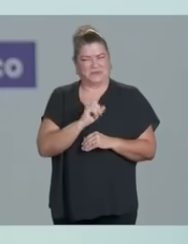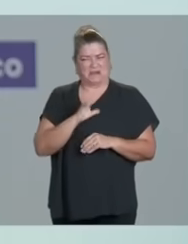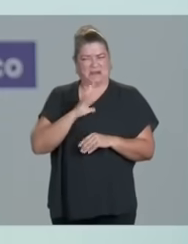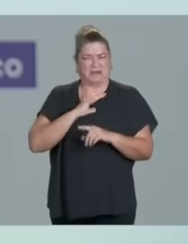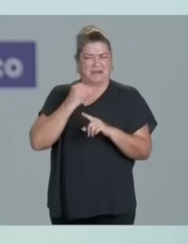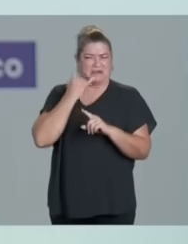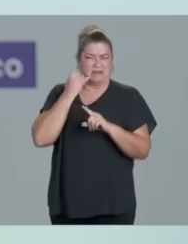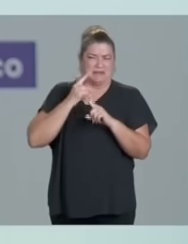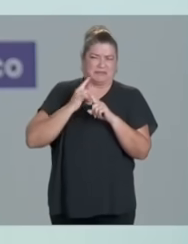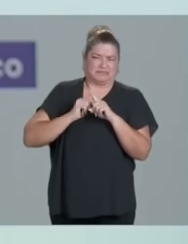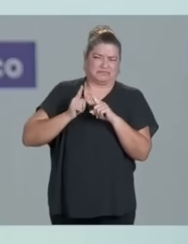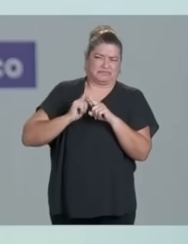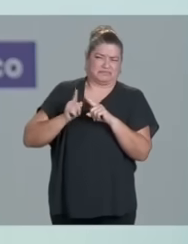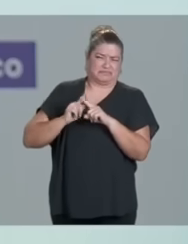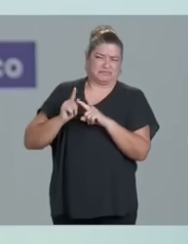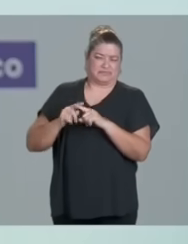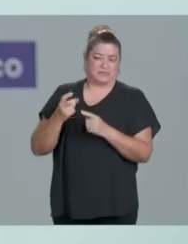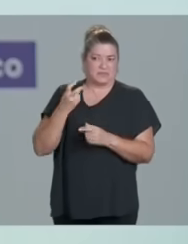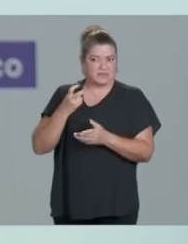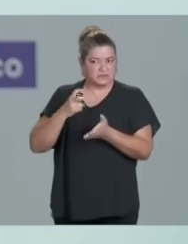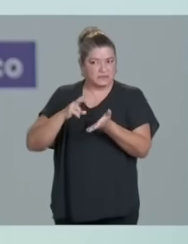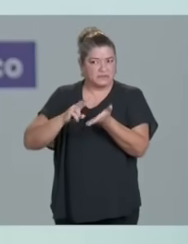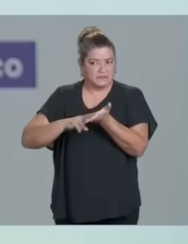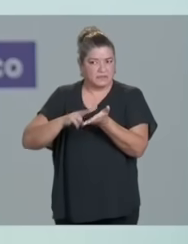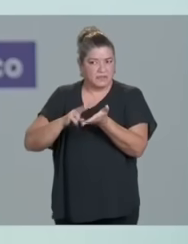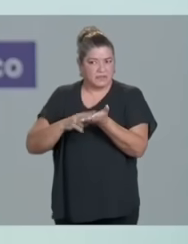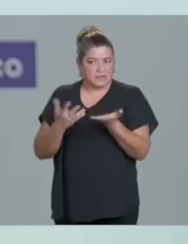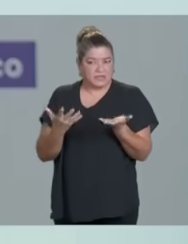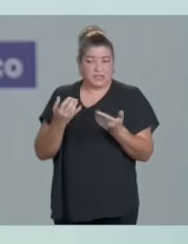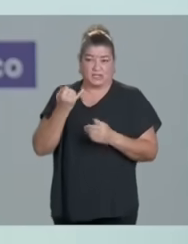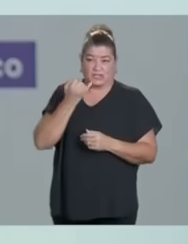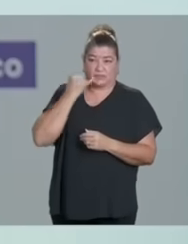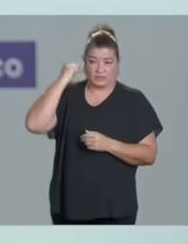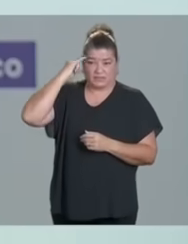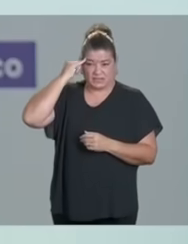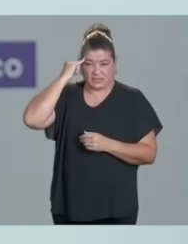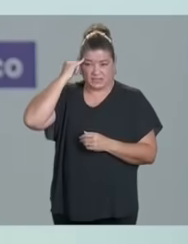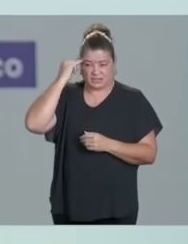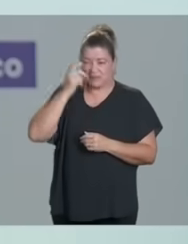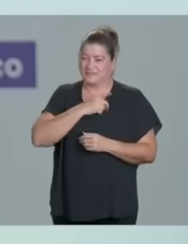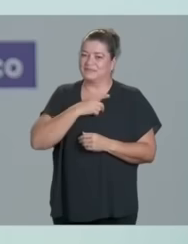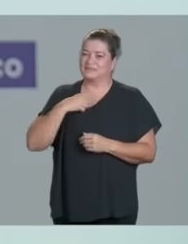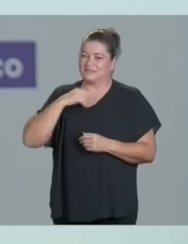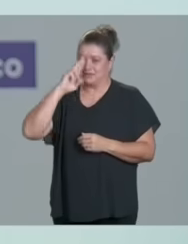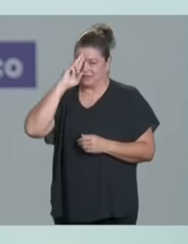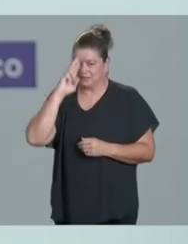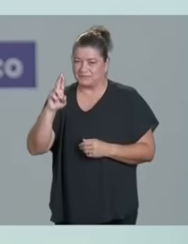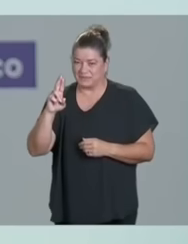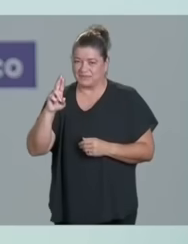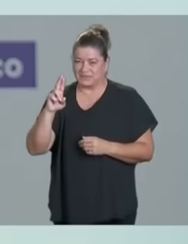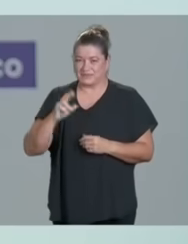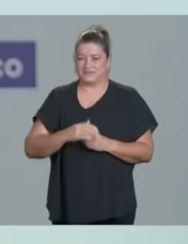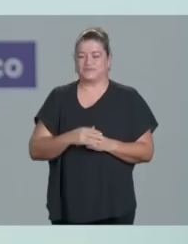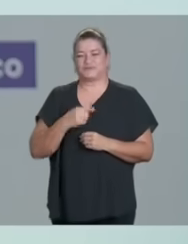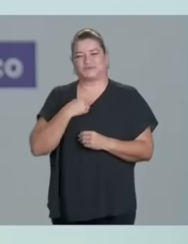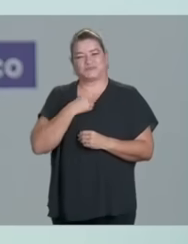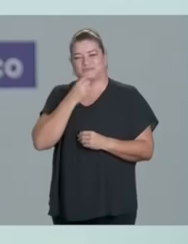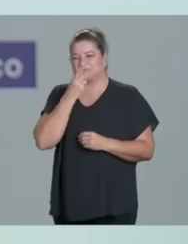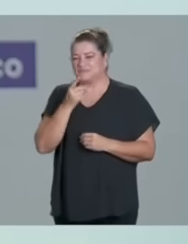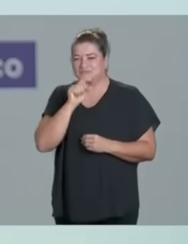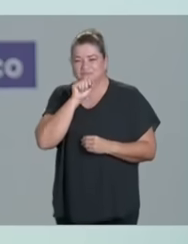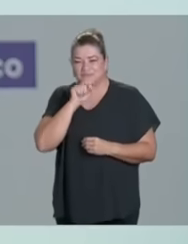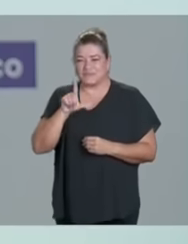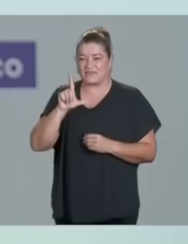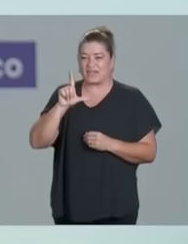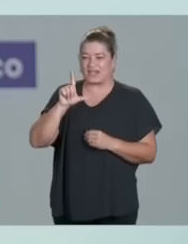cultural es parte también de nuestra riqueza. A esas lenguas hay que agregar, como lo dije en el debate pasado, la lengua de señas mexicana, que es un gran orgullo